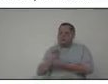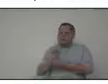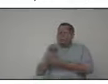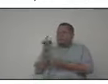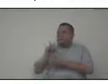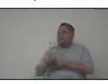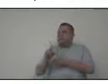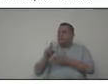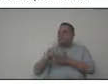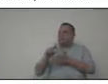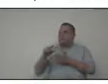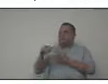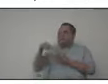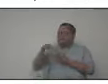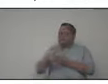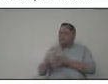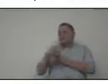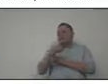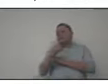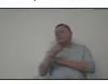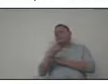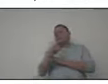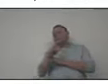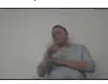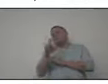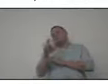una siniestralidad de